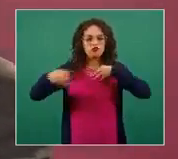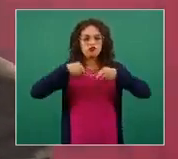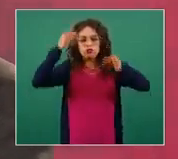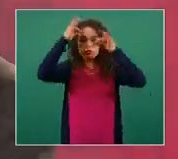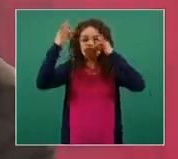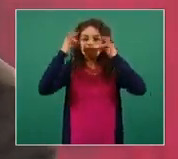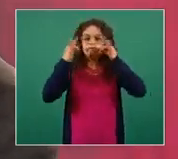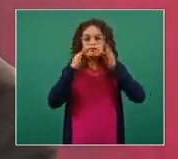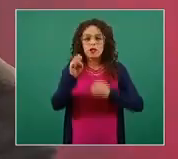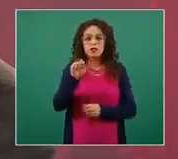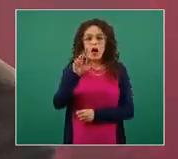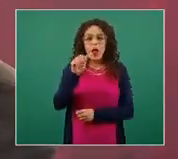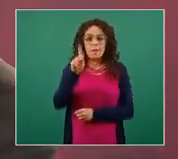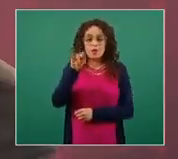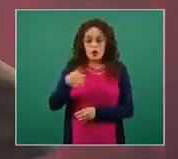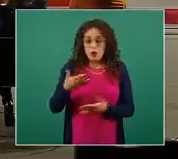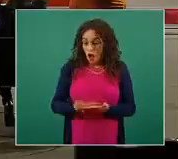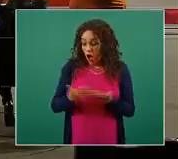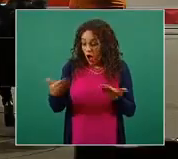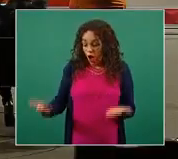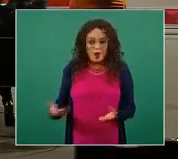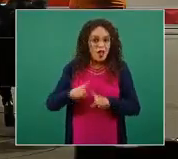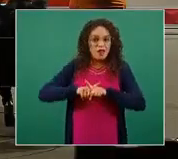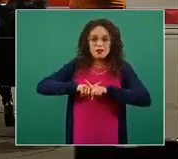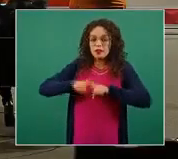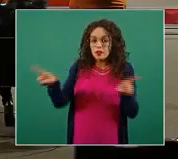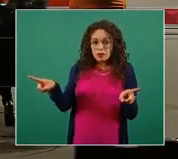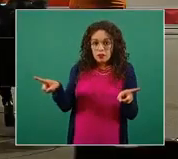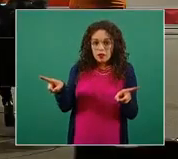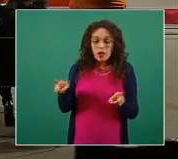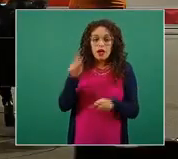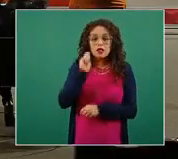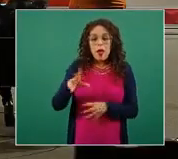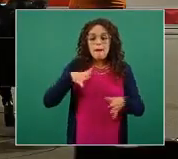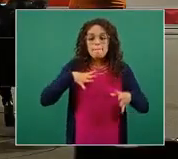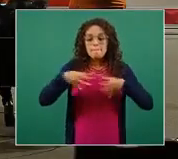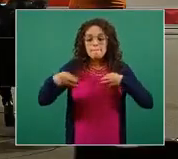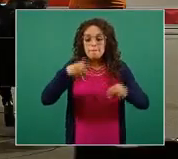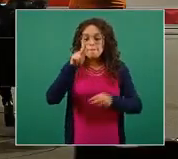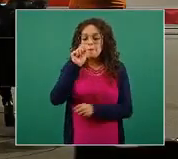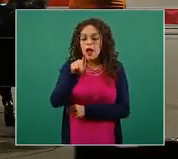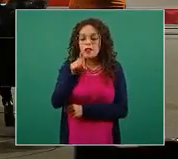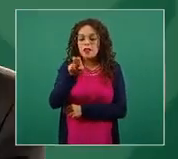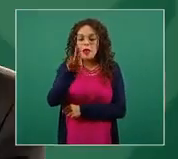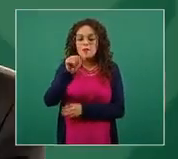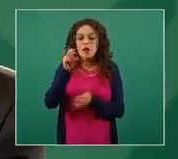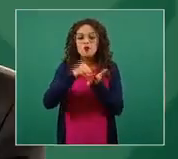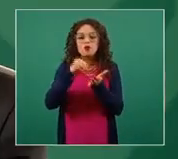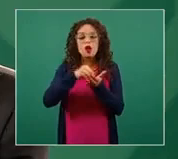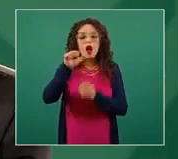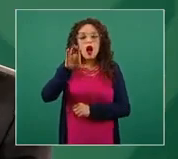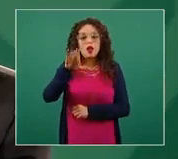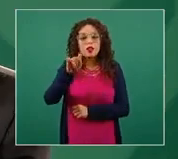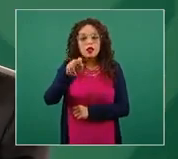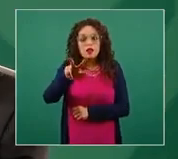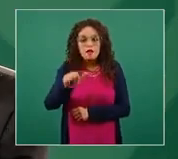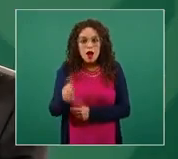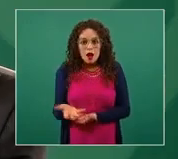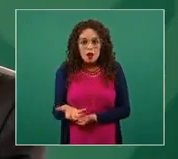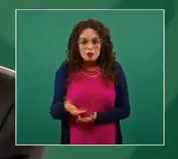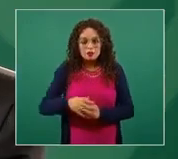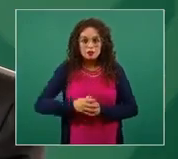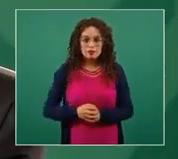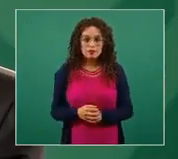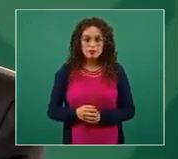muy distintas, tenemos una pandemia activa, esta es una epidemia de la proporción de una pandemia, se trata